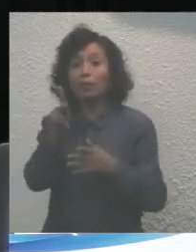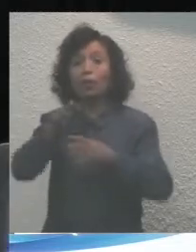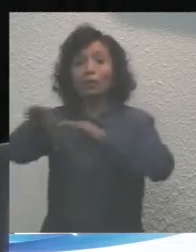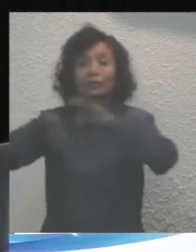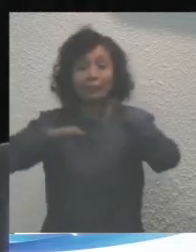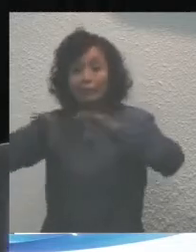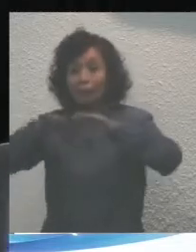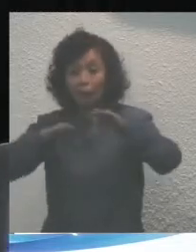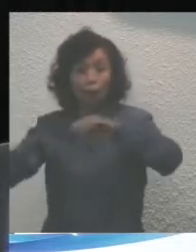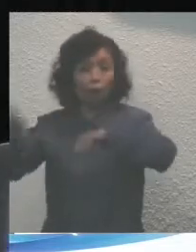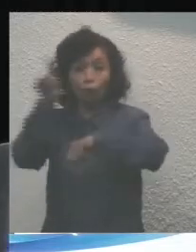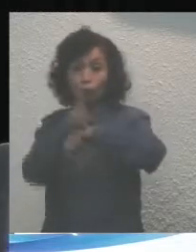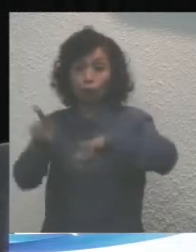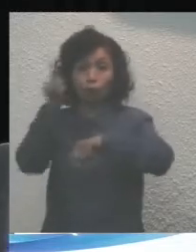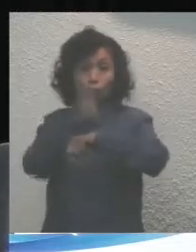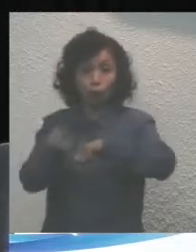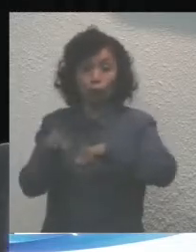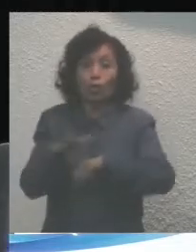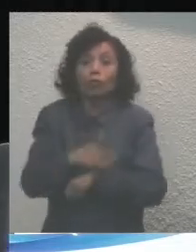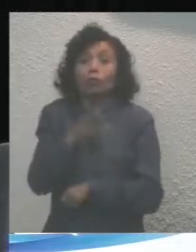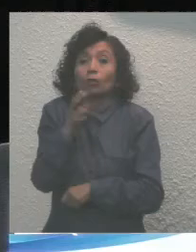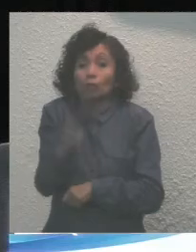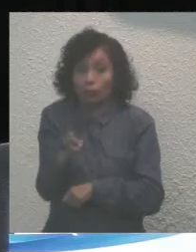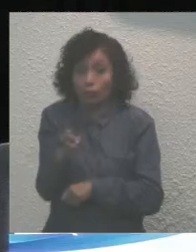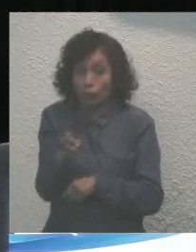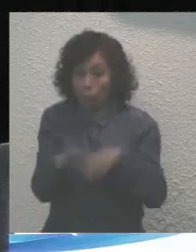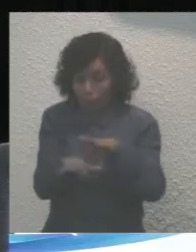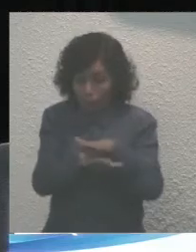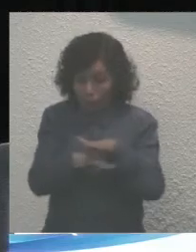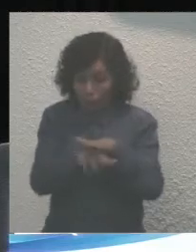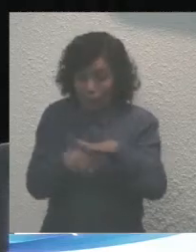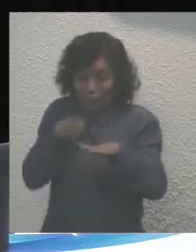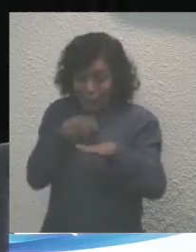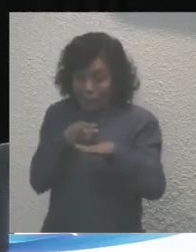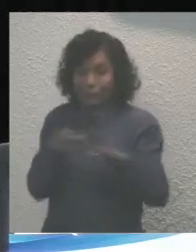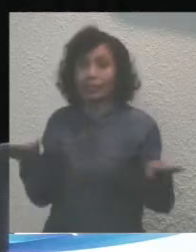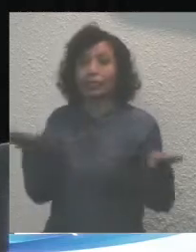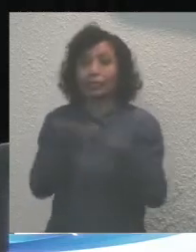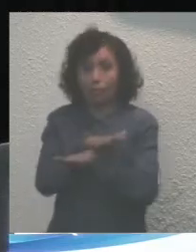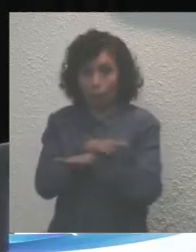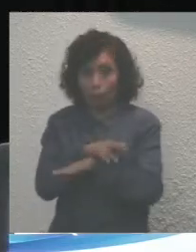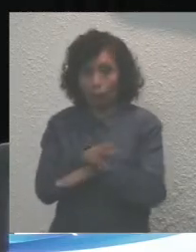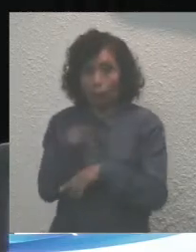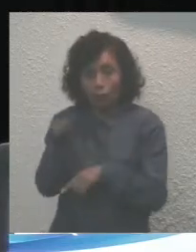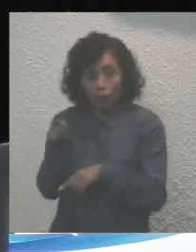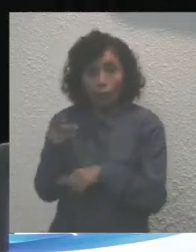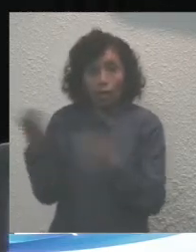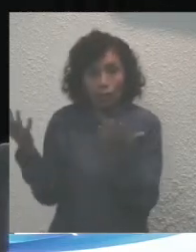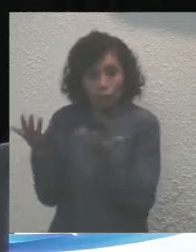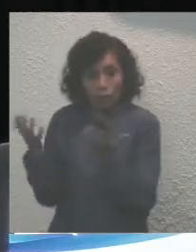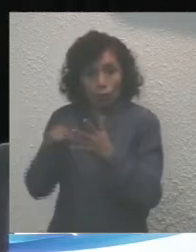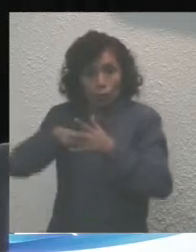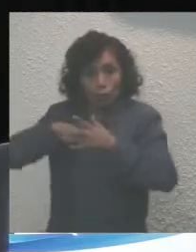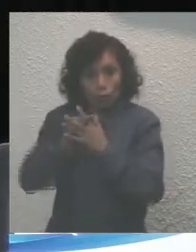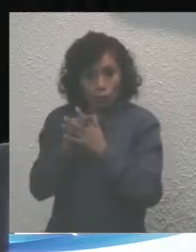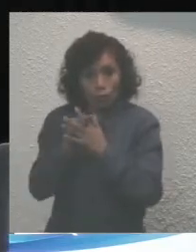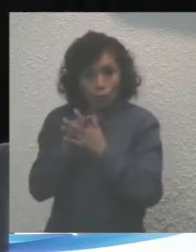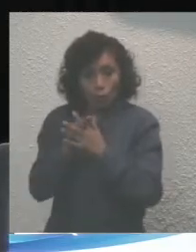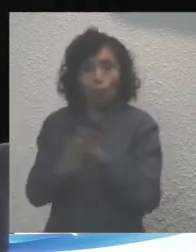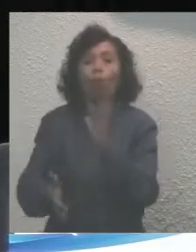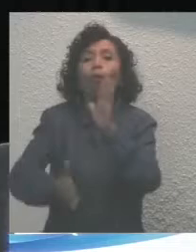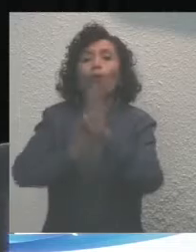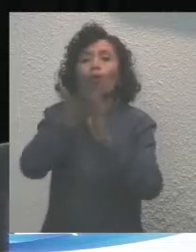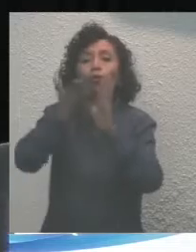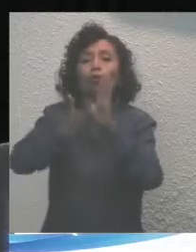inacabada, y por ello, sobre los cimientos del cambio que usted promovió, se empezará a